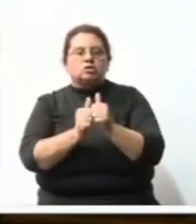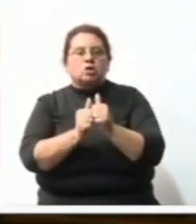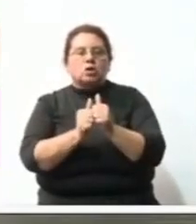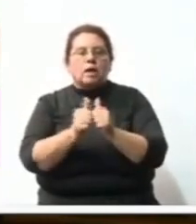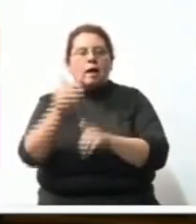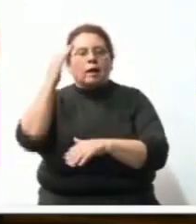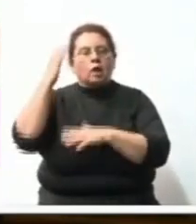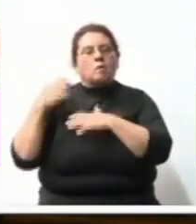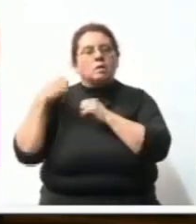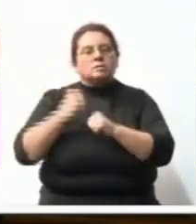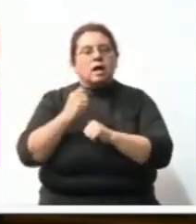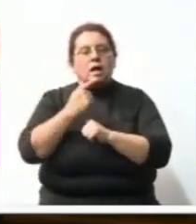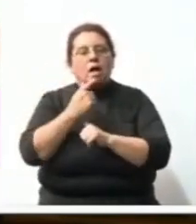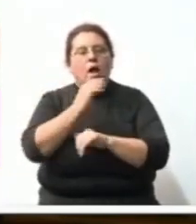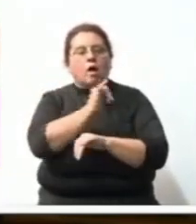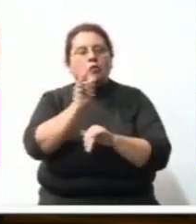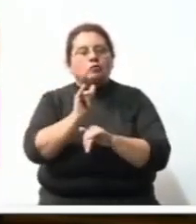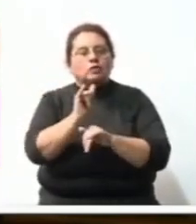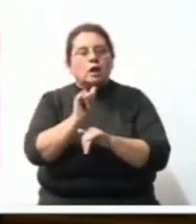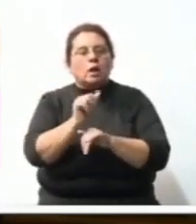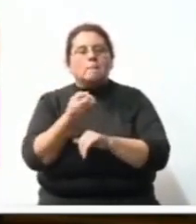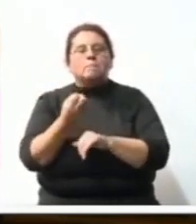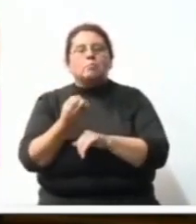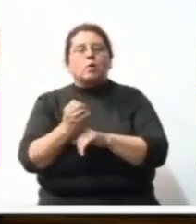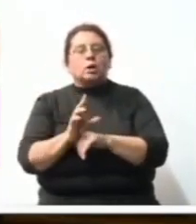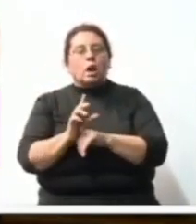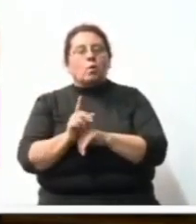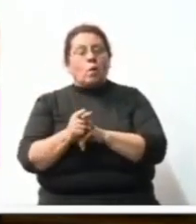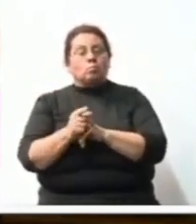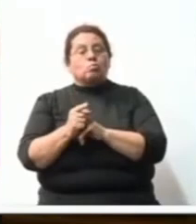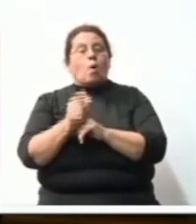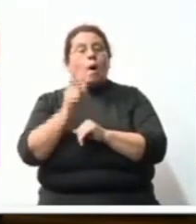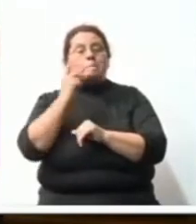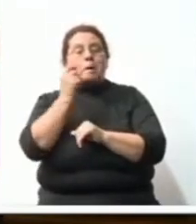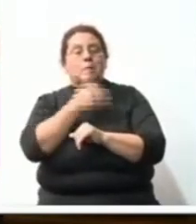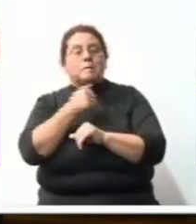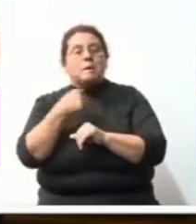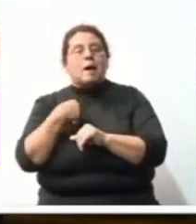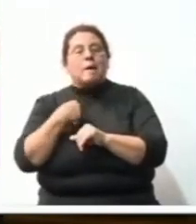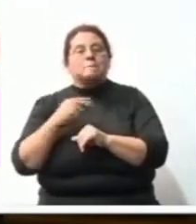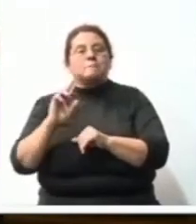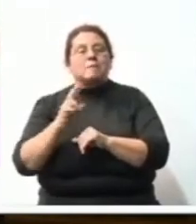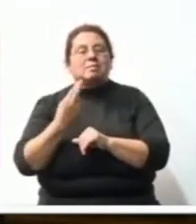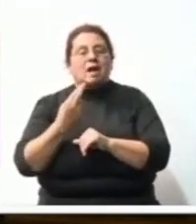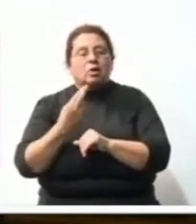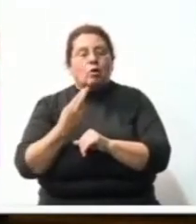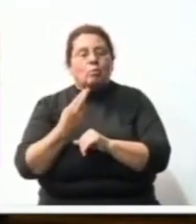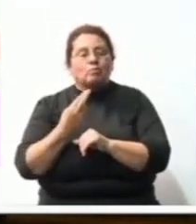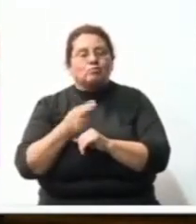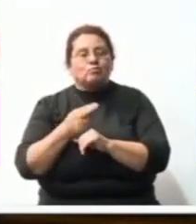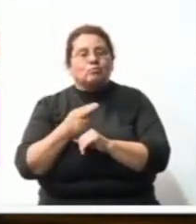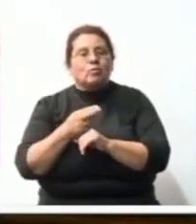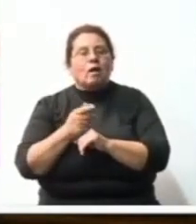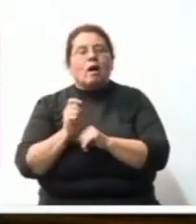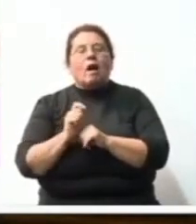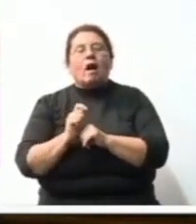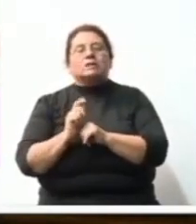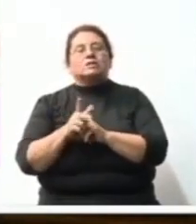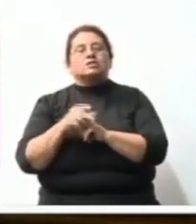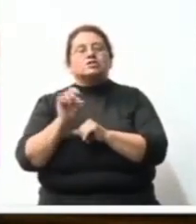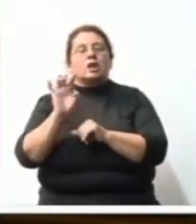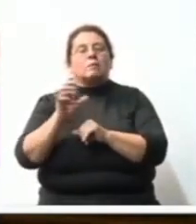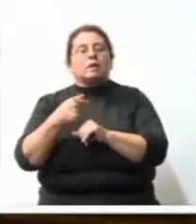mataron la única testigo era yo que tenía menos de tres años y fui secuestrada de mis tíos